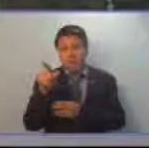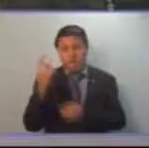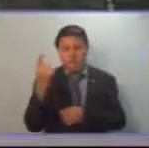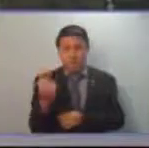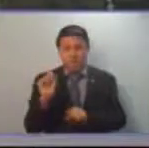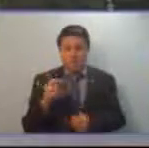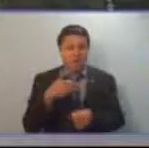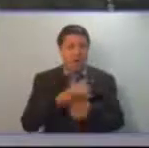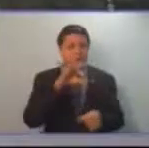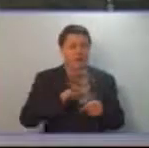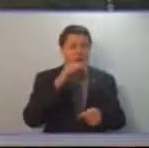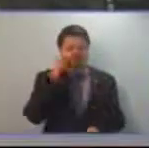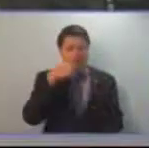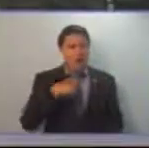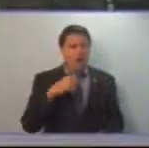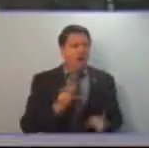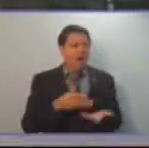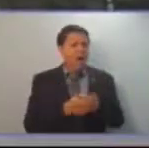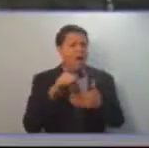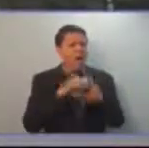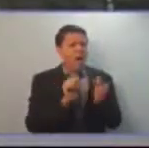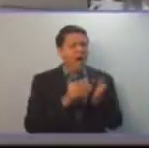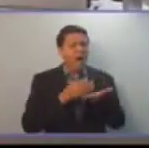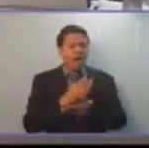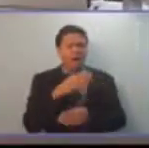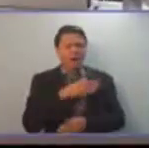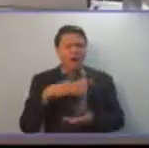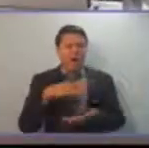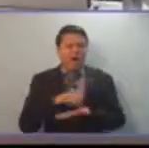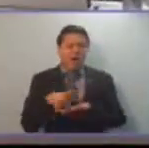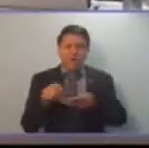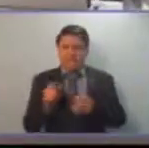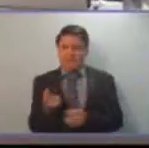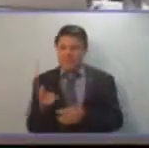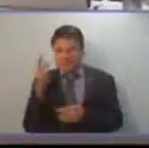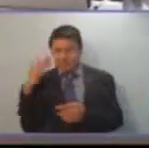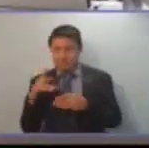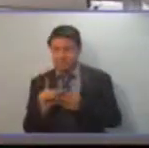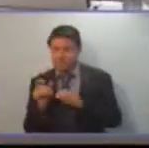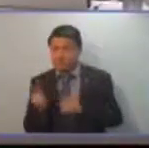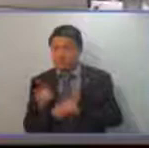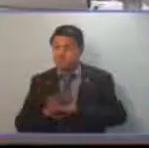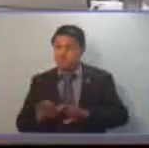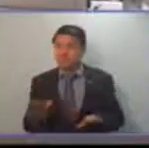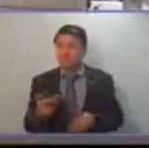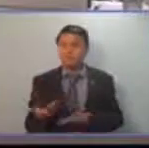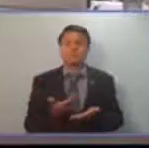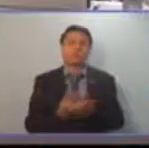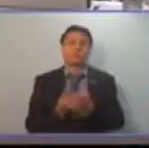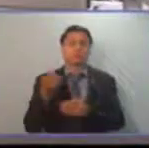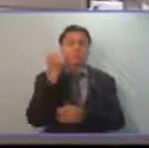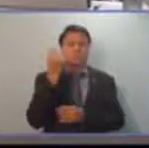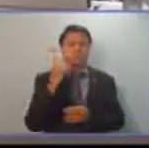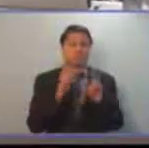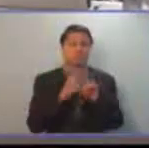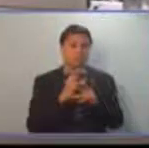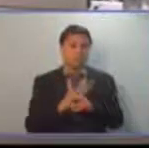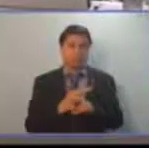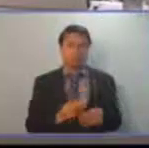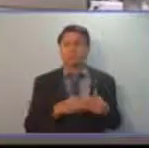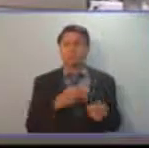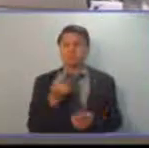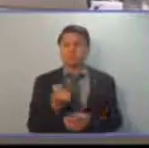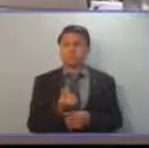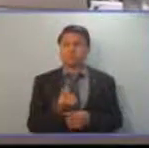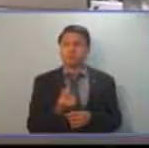consejos municipales y de la Asamblea Legislativa. Y quizás para ir finalizando, diputada, también hubo una reforma muy importante que fue esta de